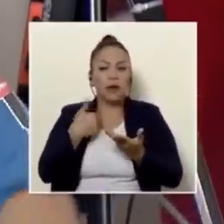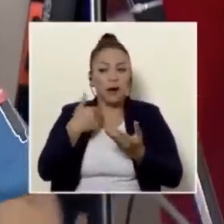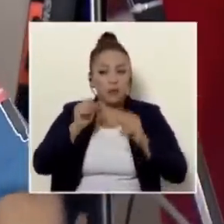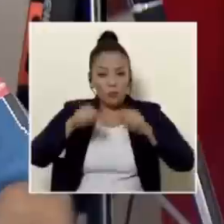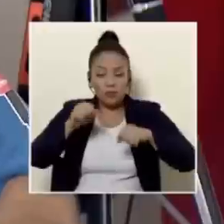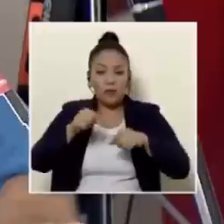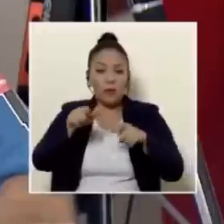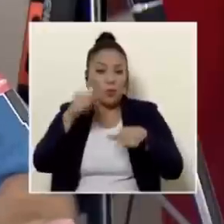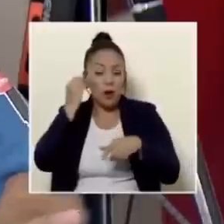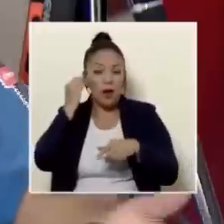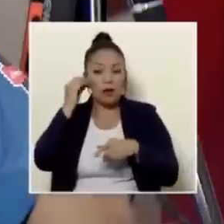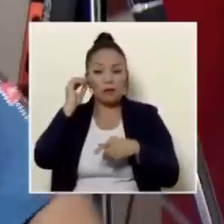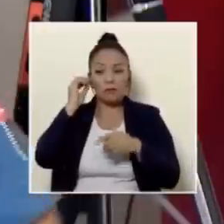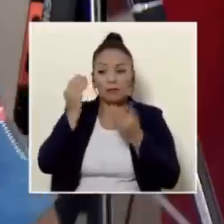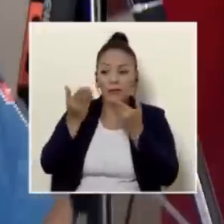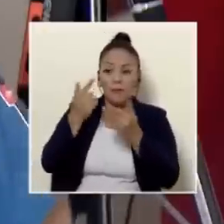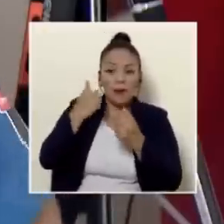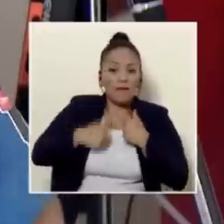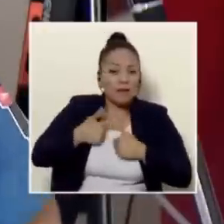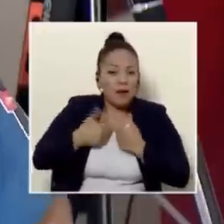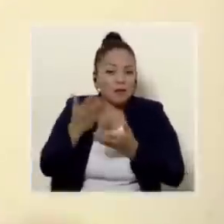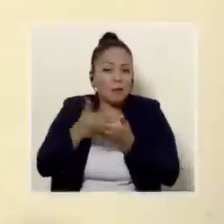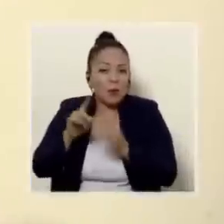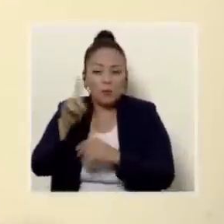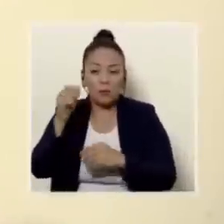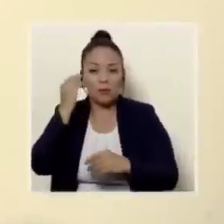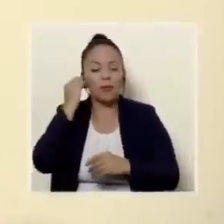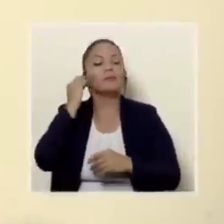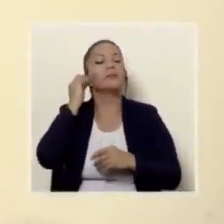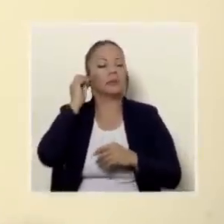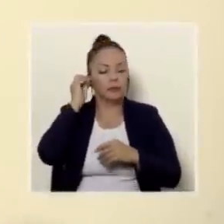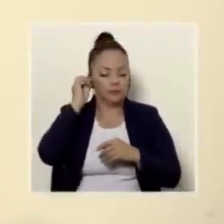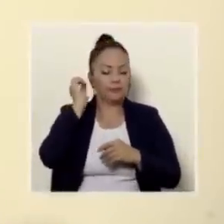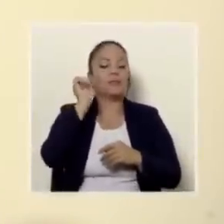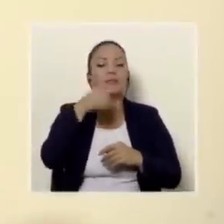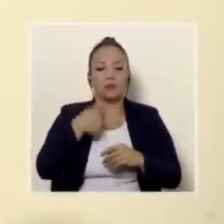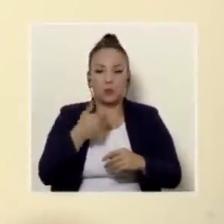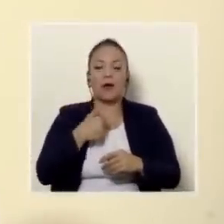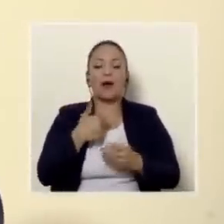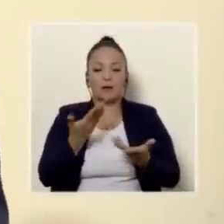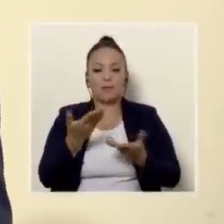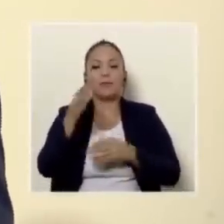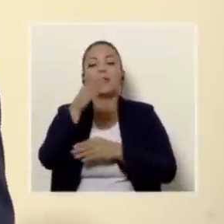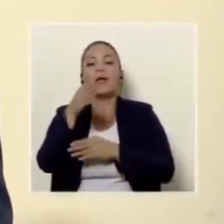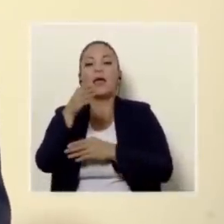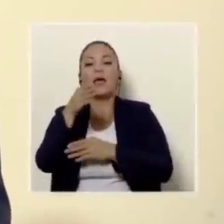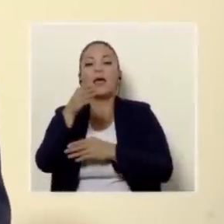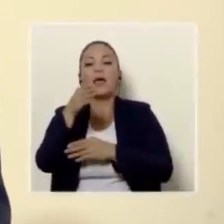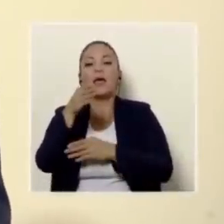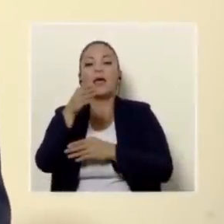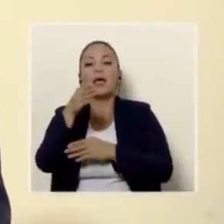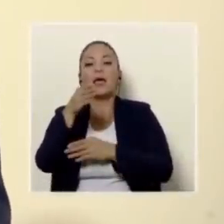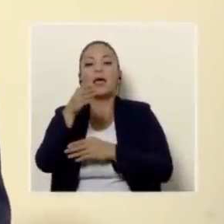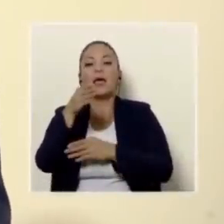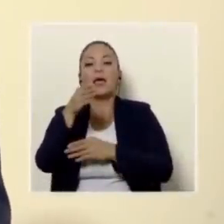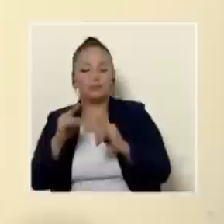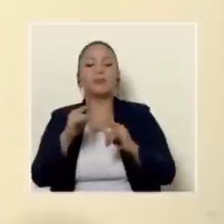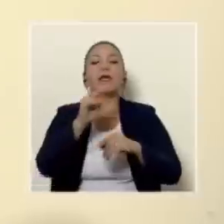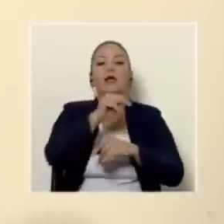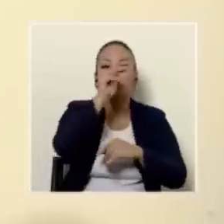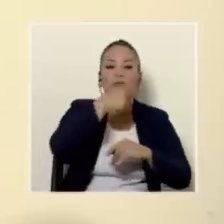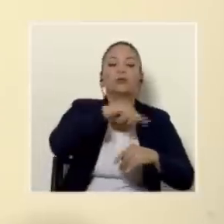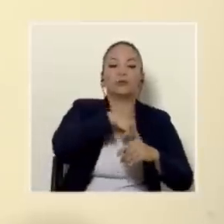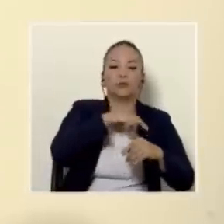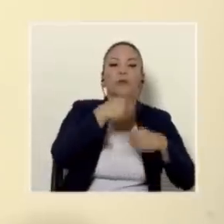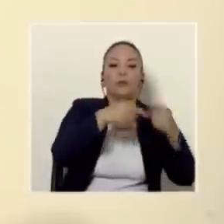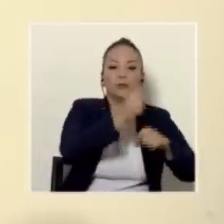donde bañarse, etcétera? Sí, señor, sí la hay. Hay en el sur y estamos montando una en el norte. Uh-huh.